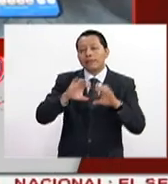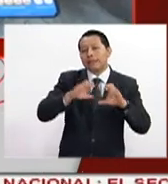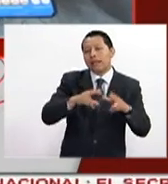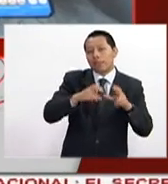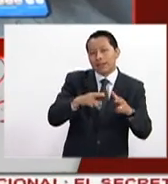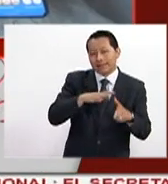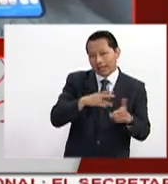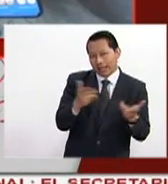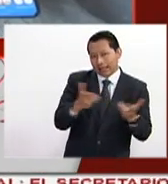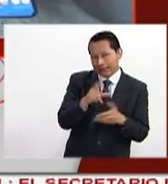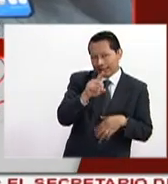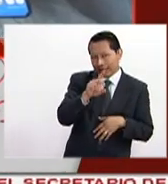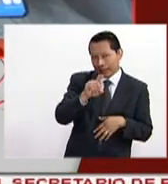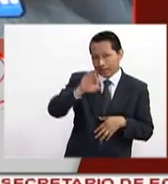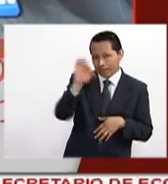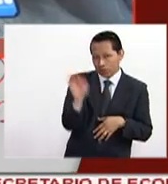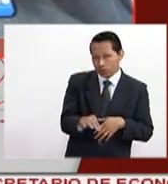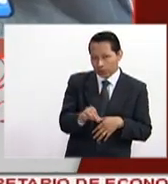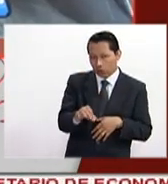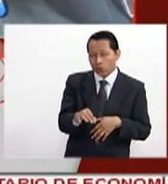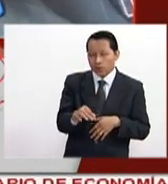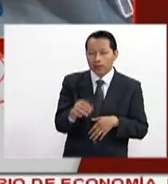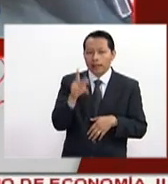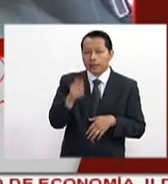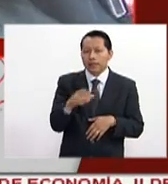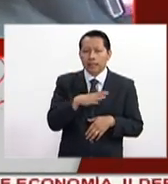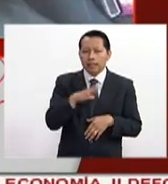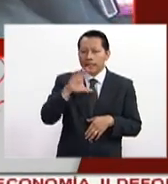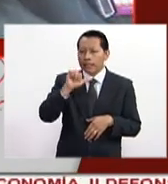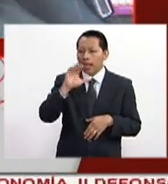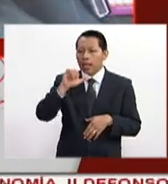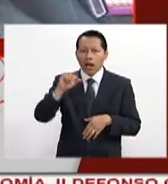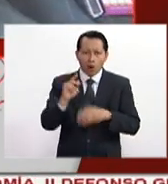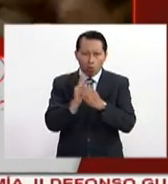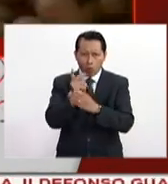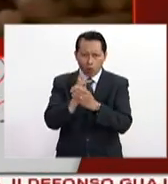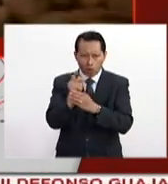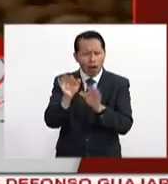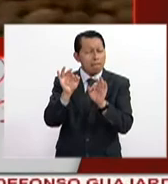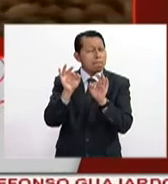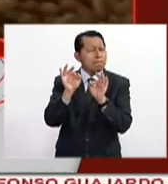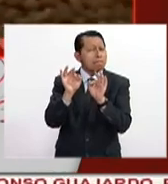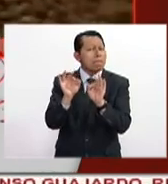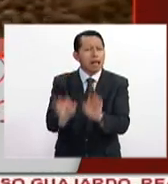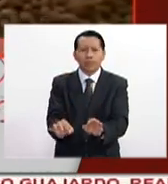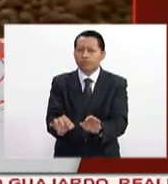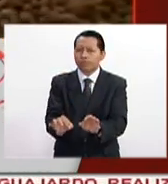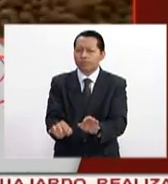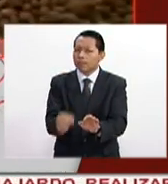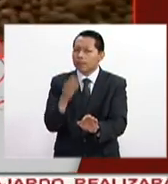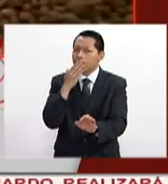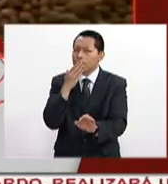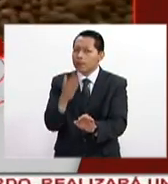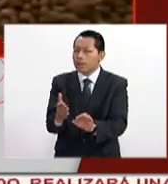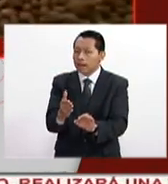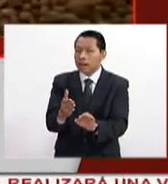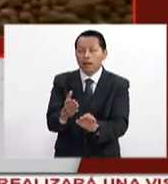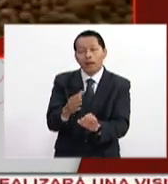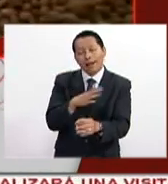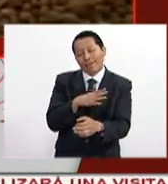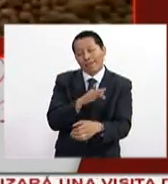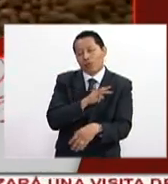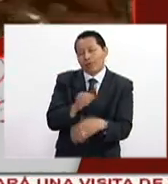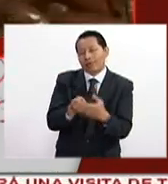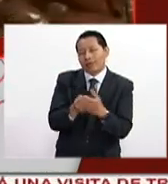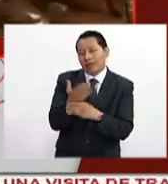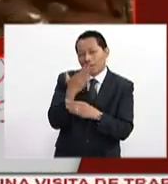el otro 30% básicamente, tenemos cacaos preciosos, de donde deben de salir muy buenos